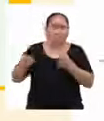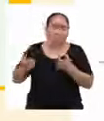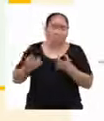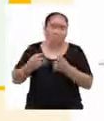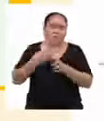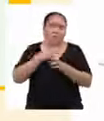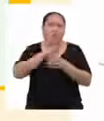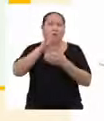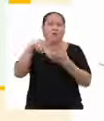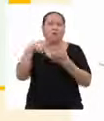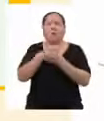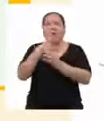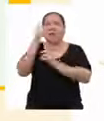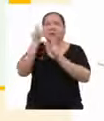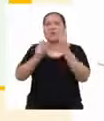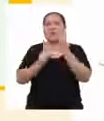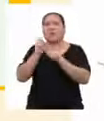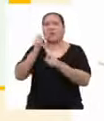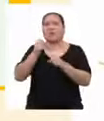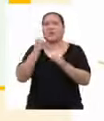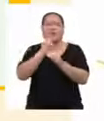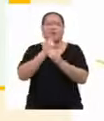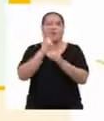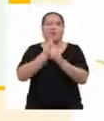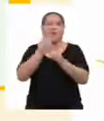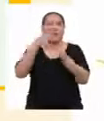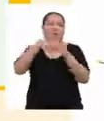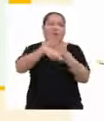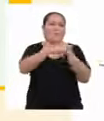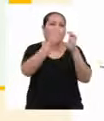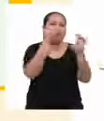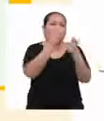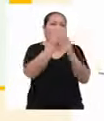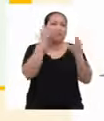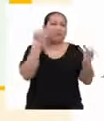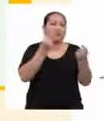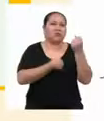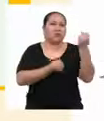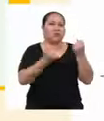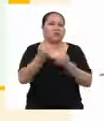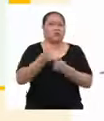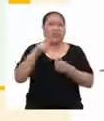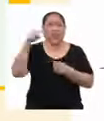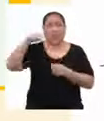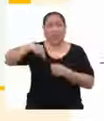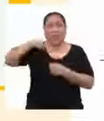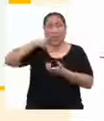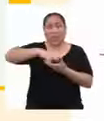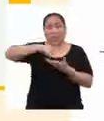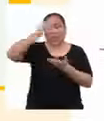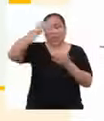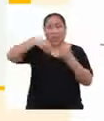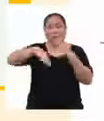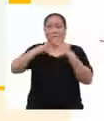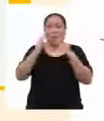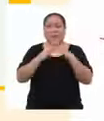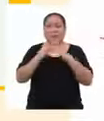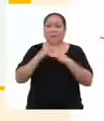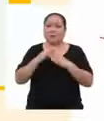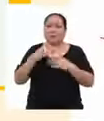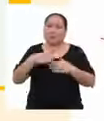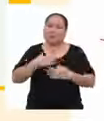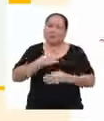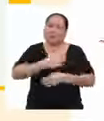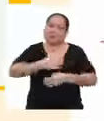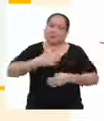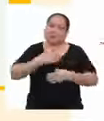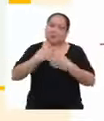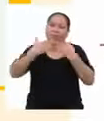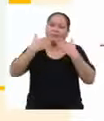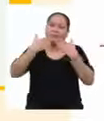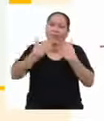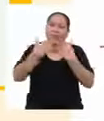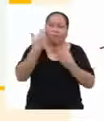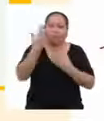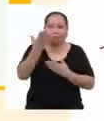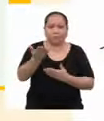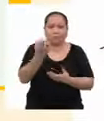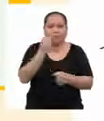todas las personas que trabajan en el sector transporte. Desde Aprendo en Casa, todo nuestro aprecio por su